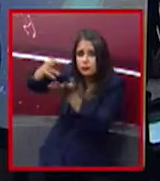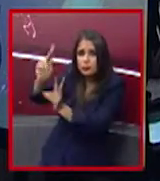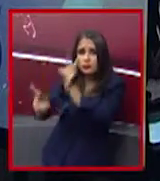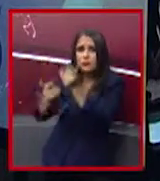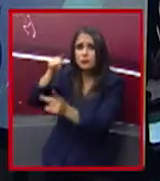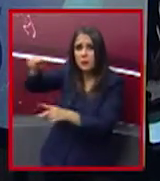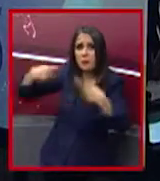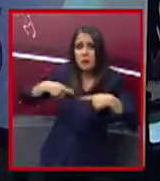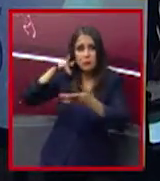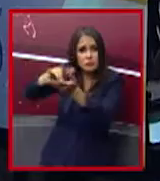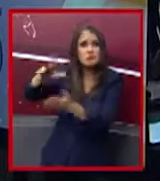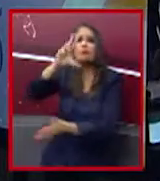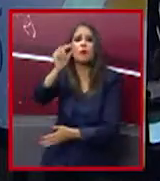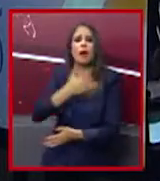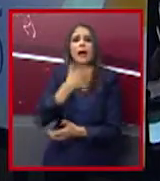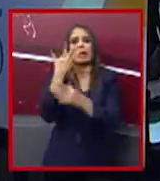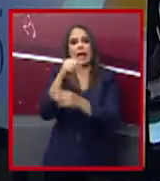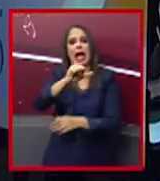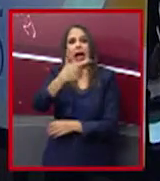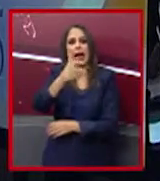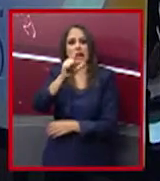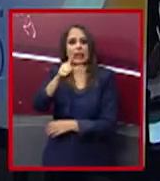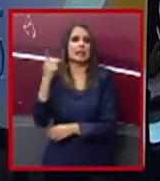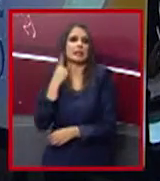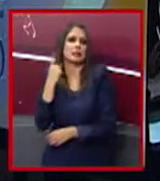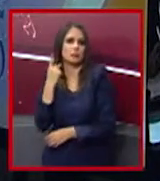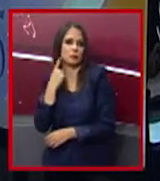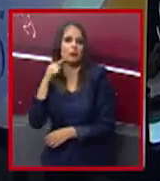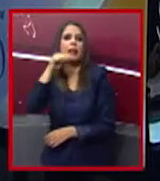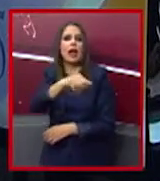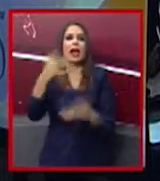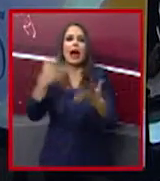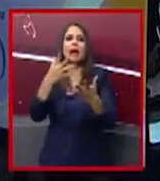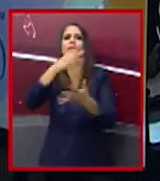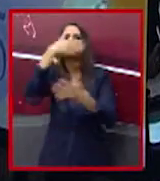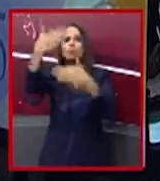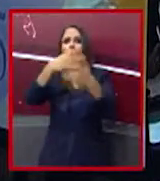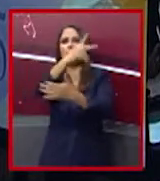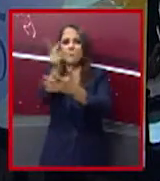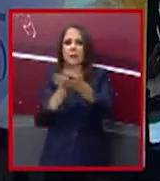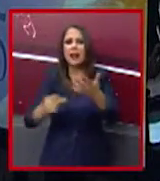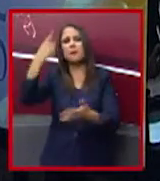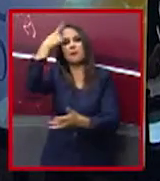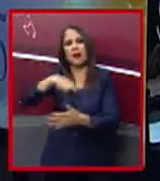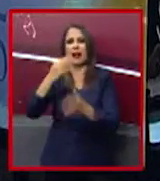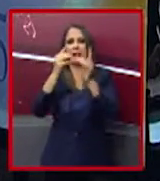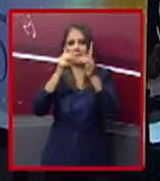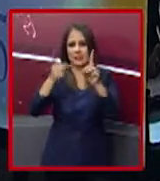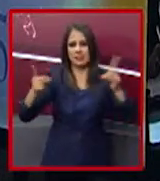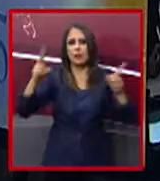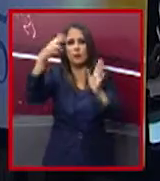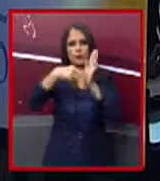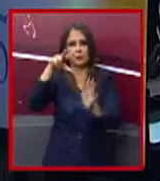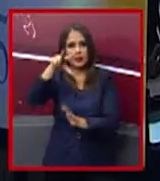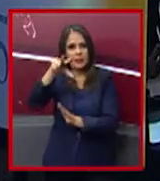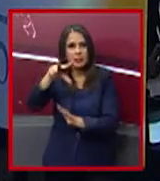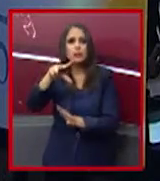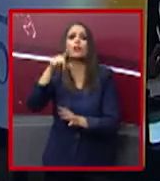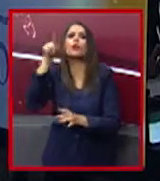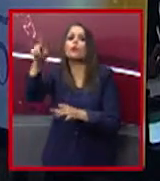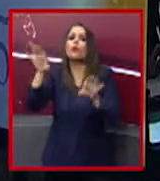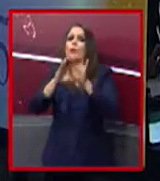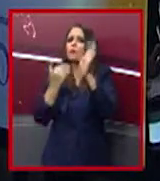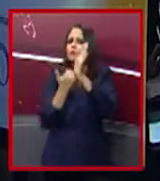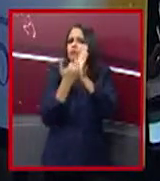que los retos planteados por el presidente de la República en el Plan Nacional de Desarrollo rumbo al 2018 revela un crecimiento sostenido en el campo. Sin